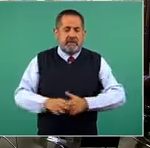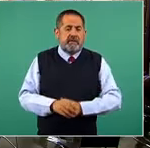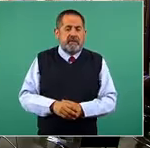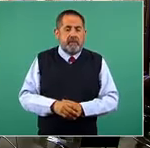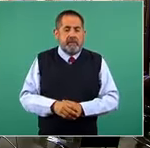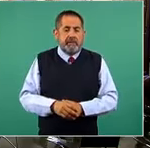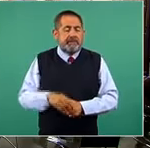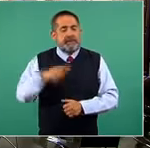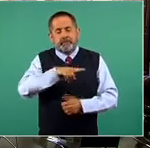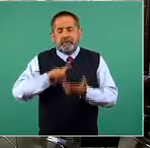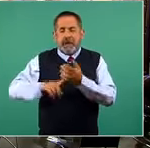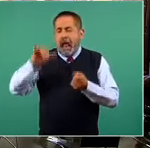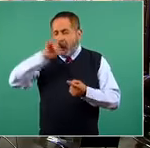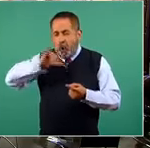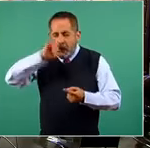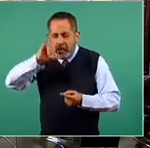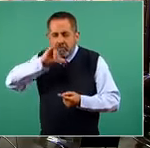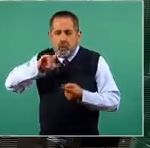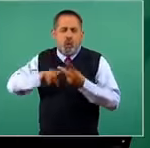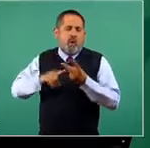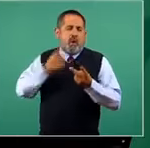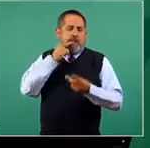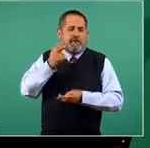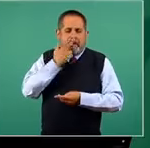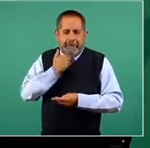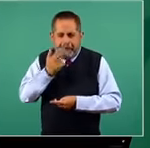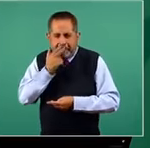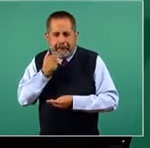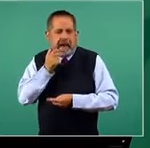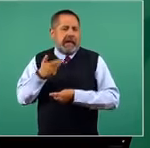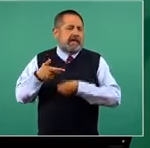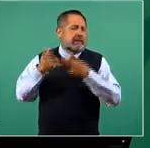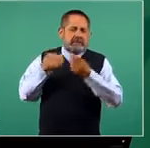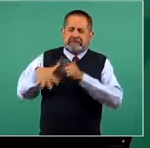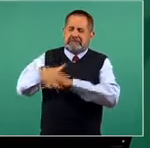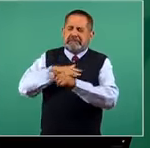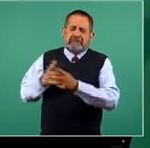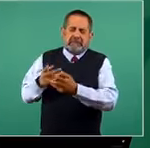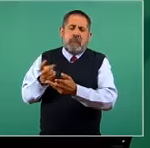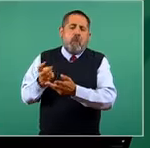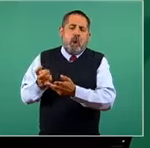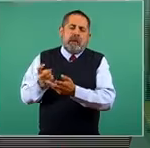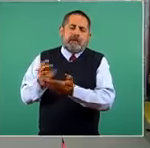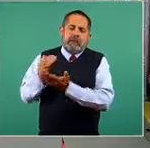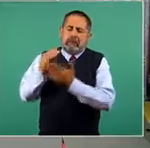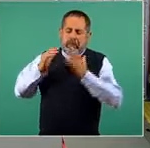¿El alcoholismo, la diabetes, las condiciones sociales en las que habita?